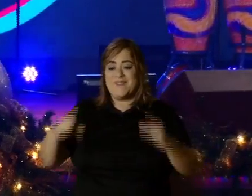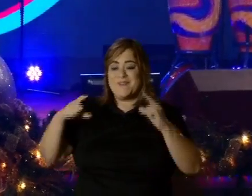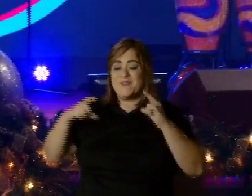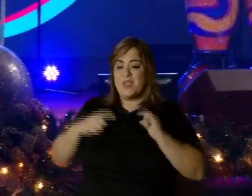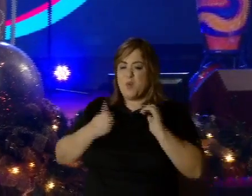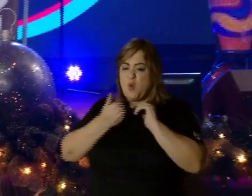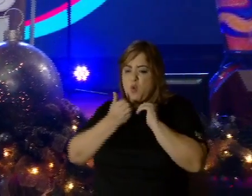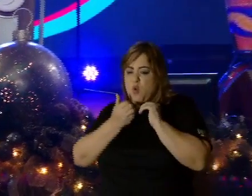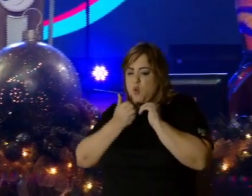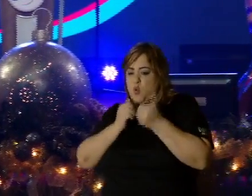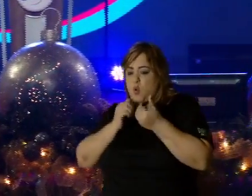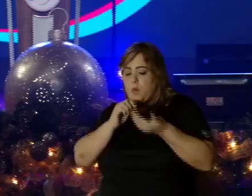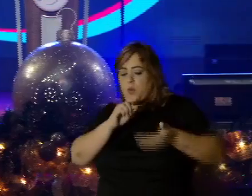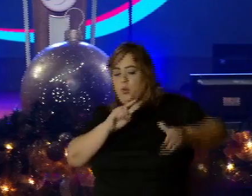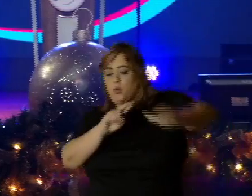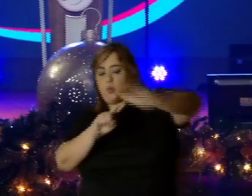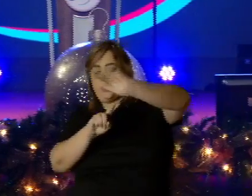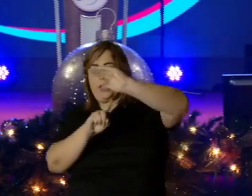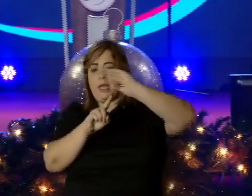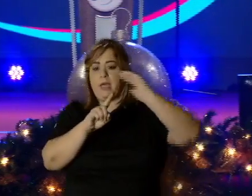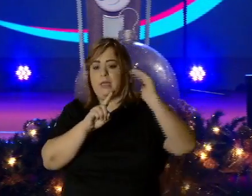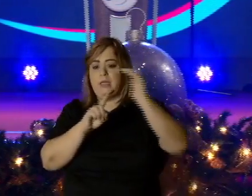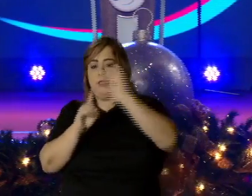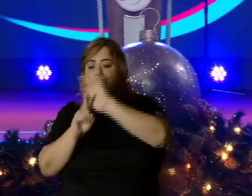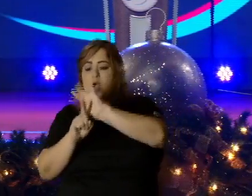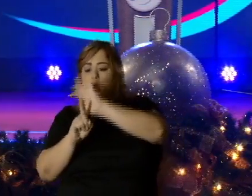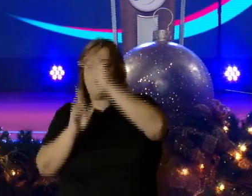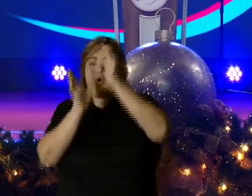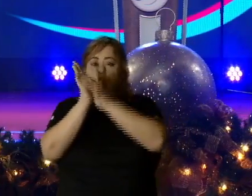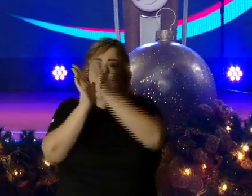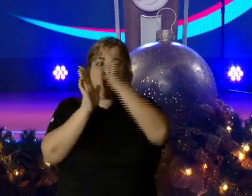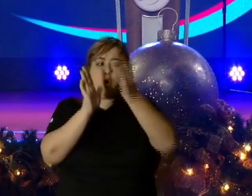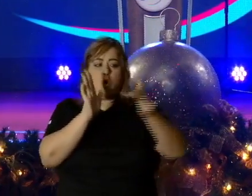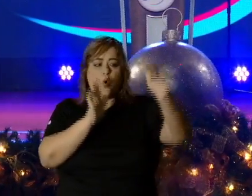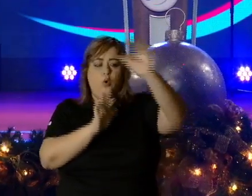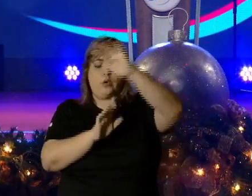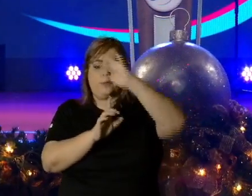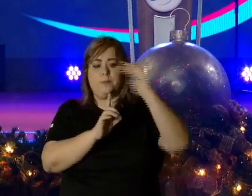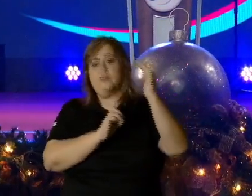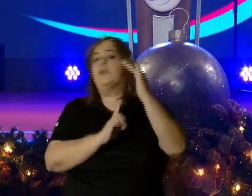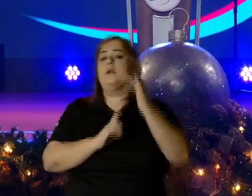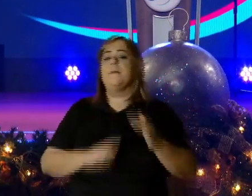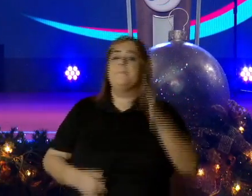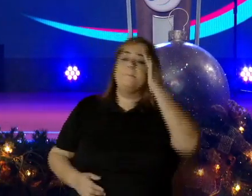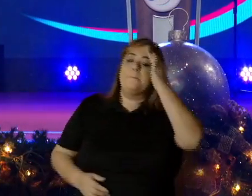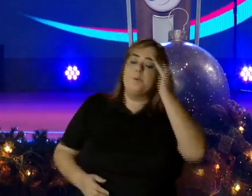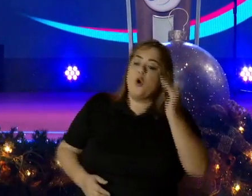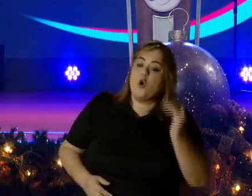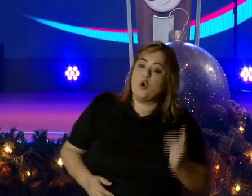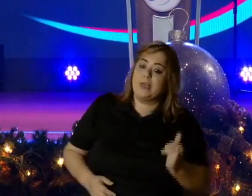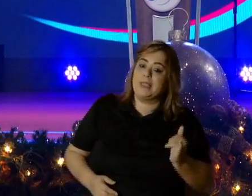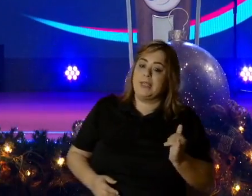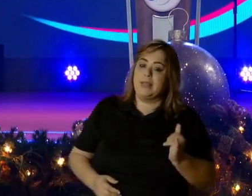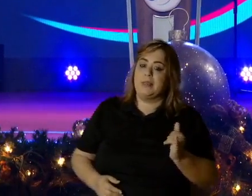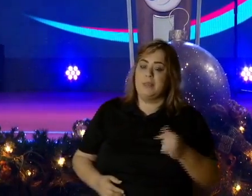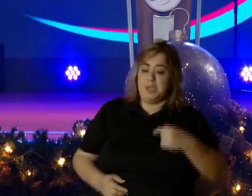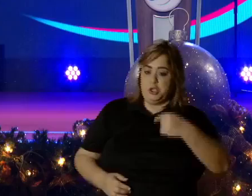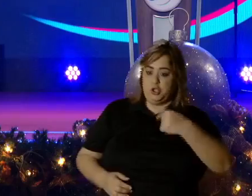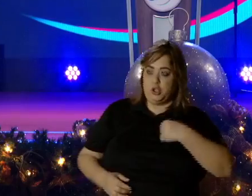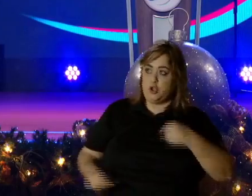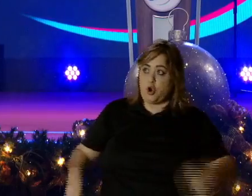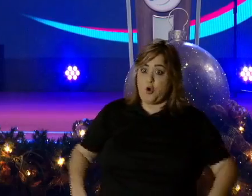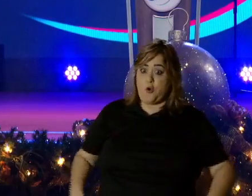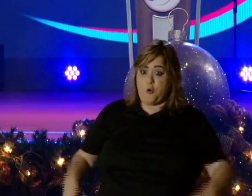el manto de Dios. El salmista lo se le fue revelado y dijo, el que habita el abrigo del